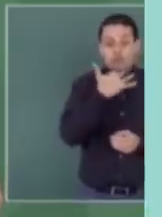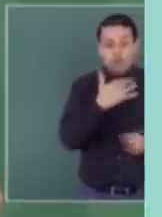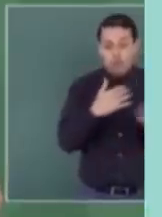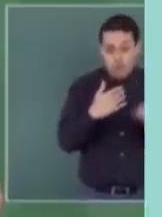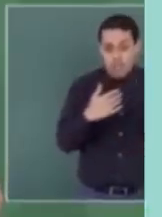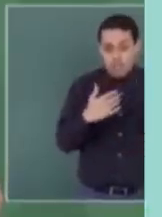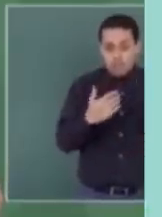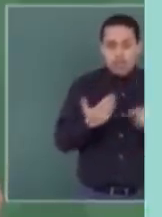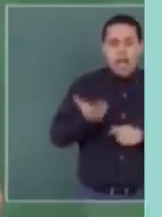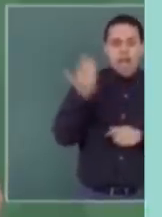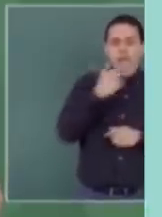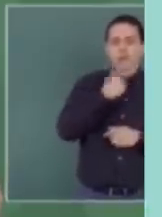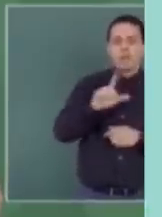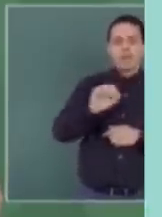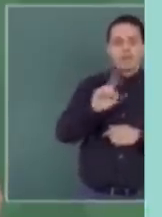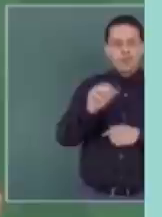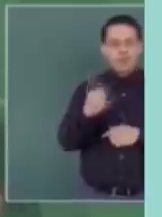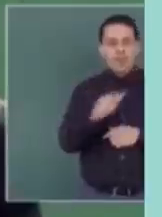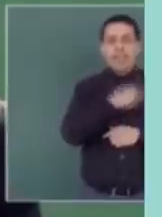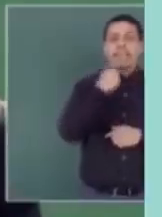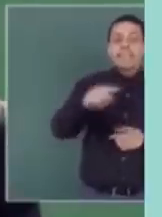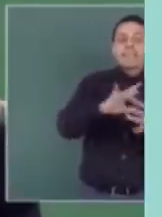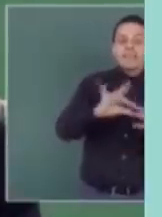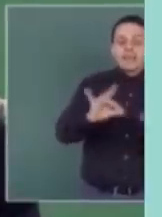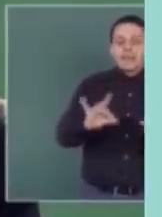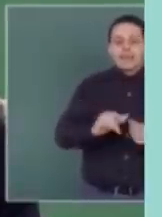que está denunciando el señor Lozoya, donde cobraron